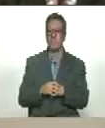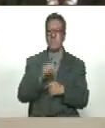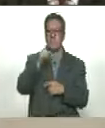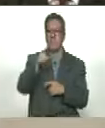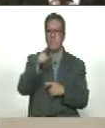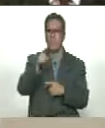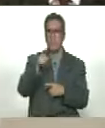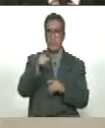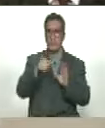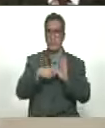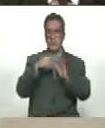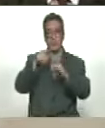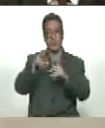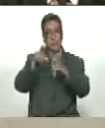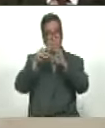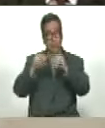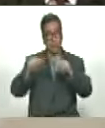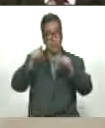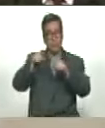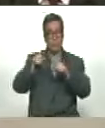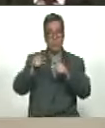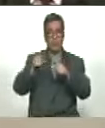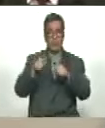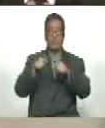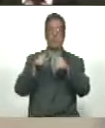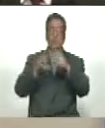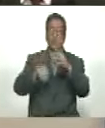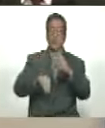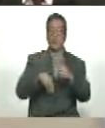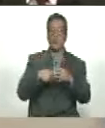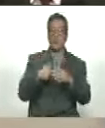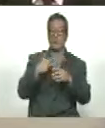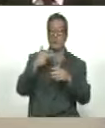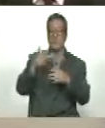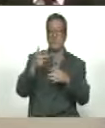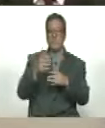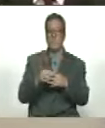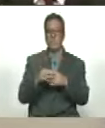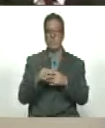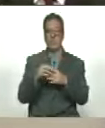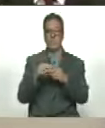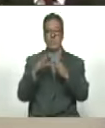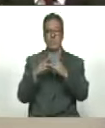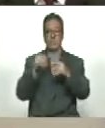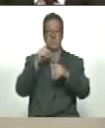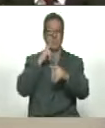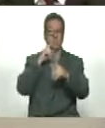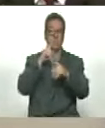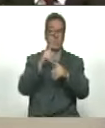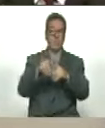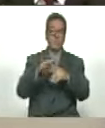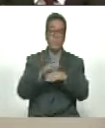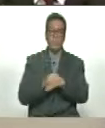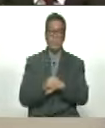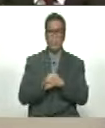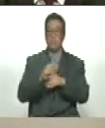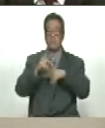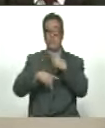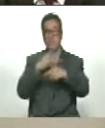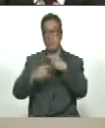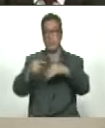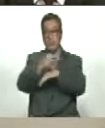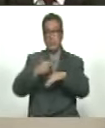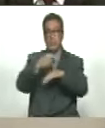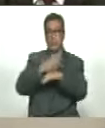esas flexibilizaciones lo que permiten son con licencias que de la manera más arrogante procesa el